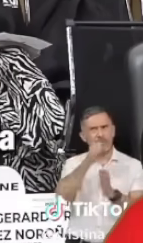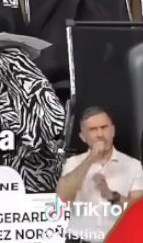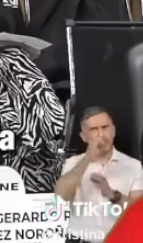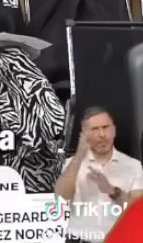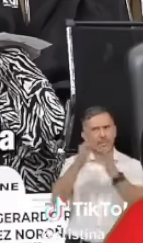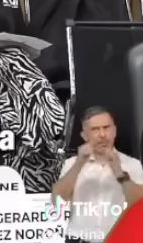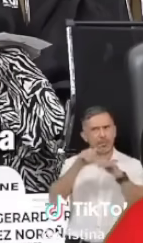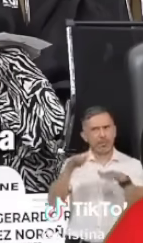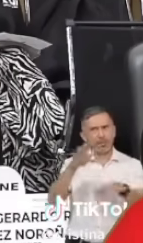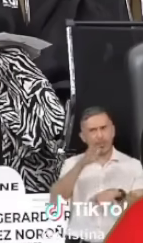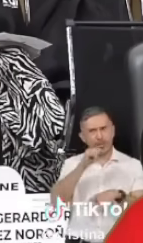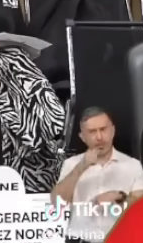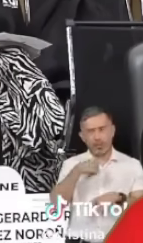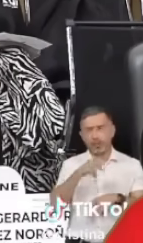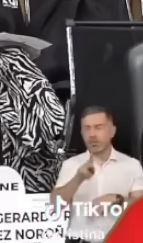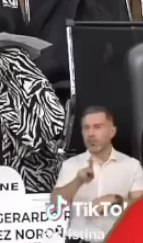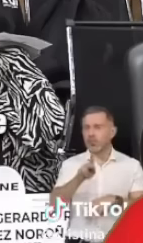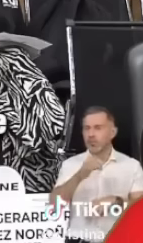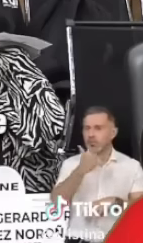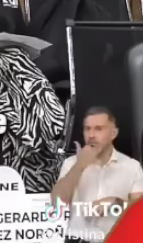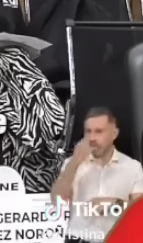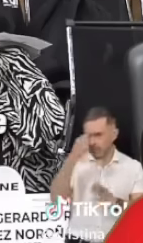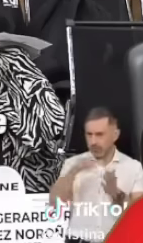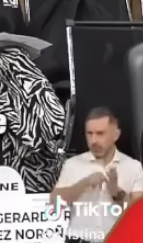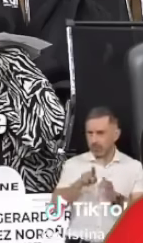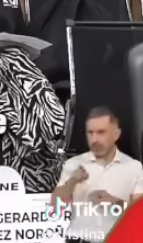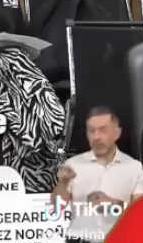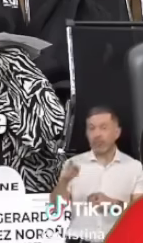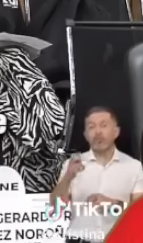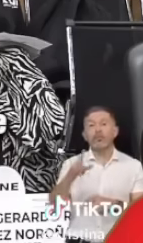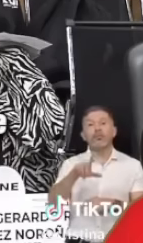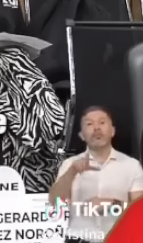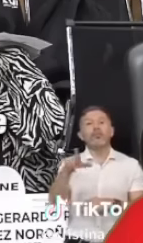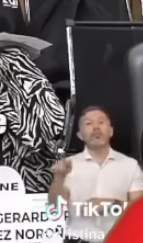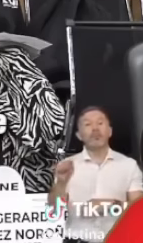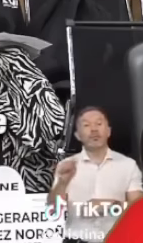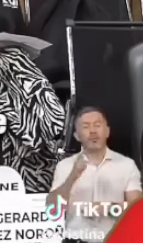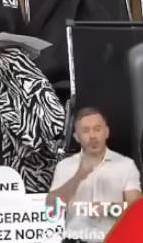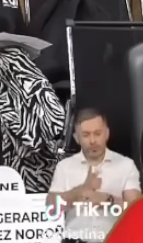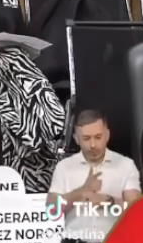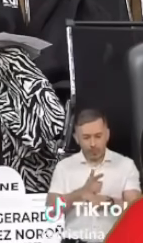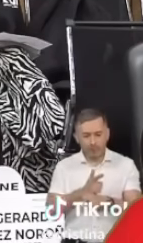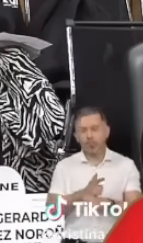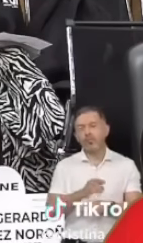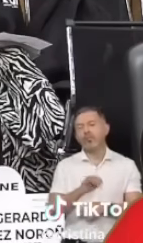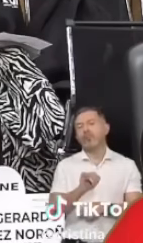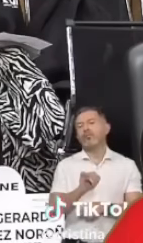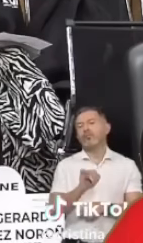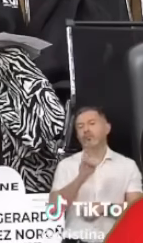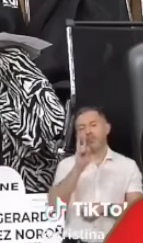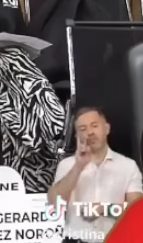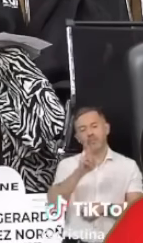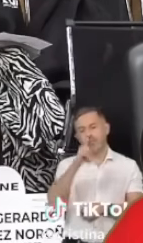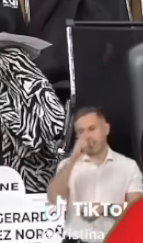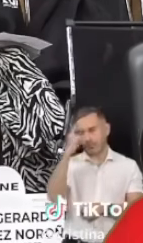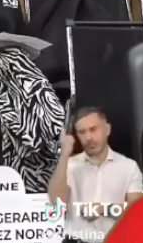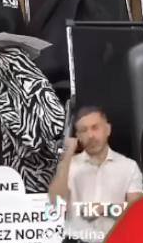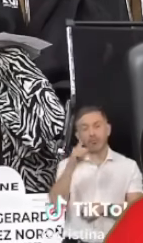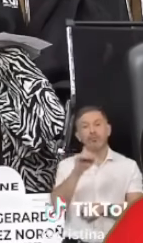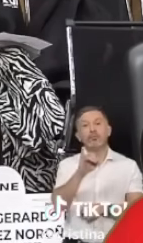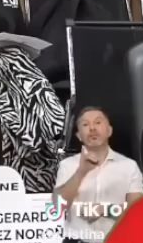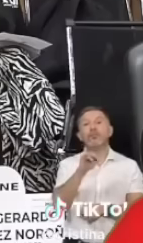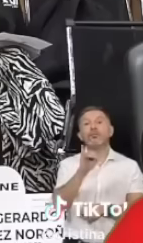primera impresión que te da y luego cuando llegas a la conclusión de que Es evidente que no es el